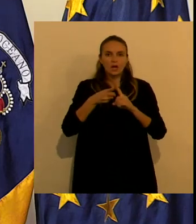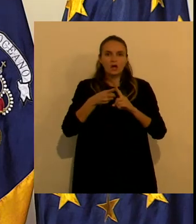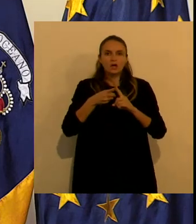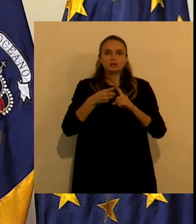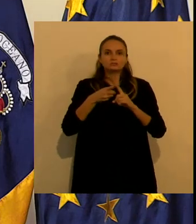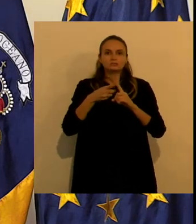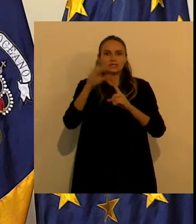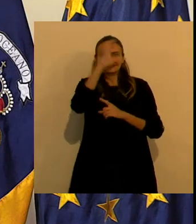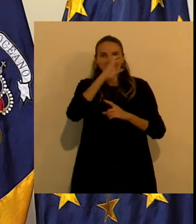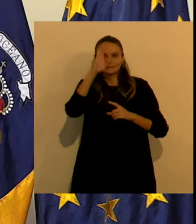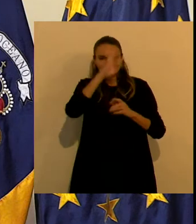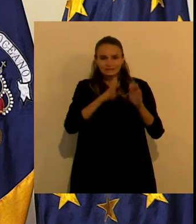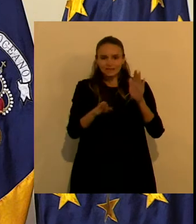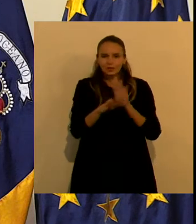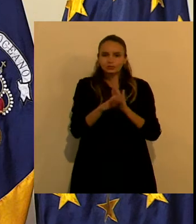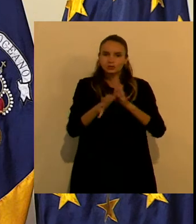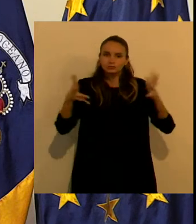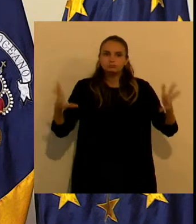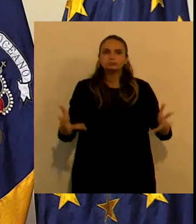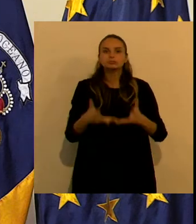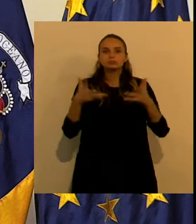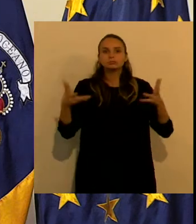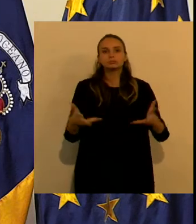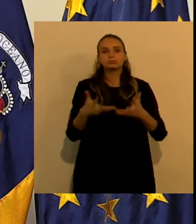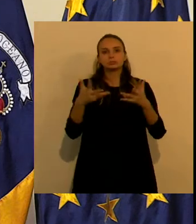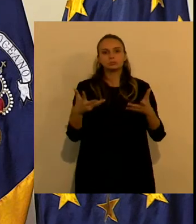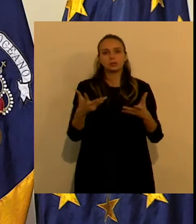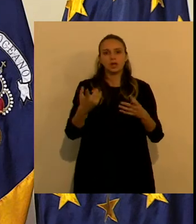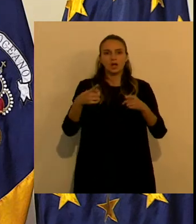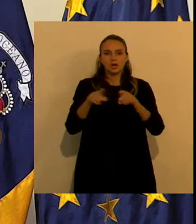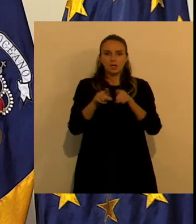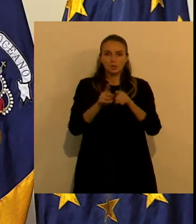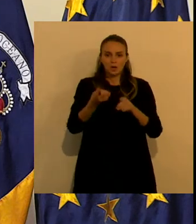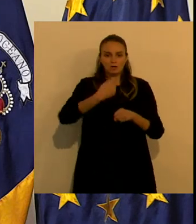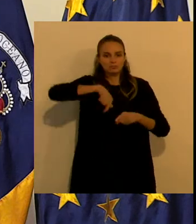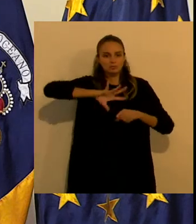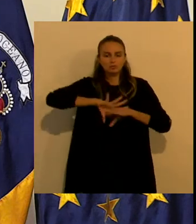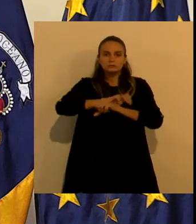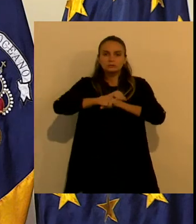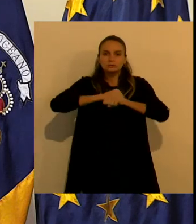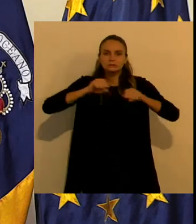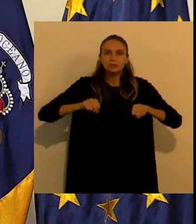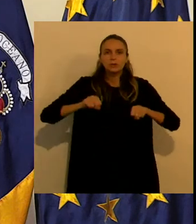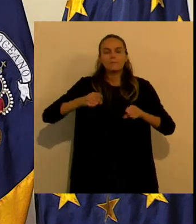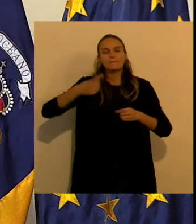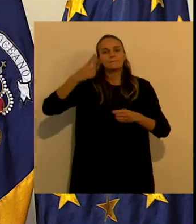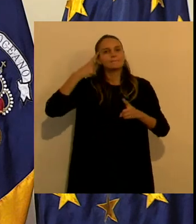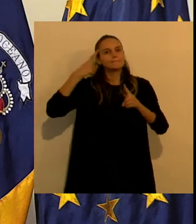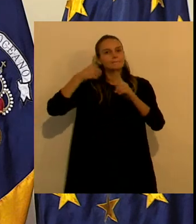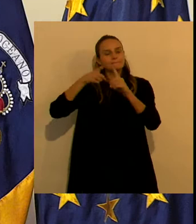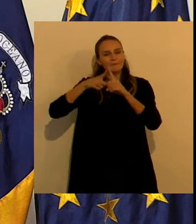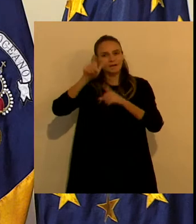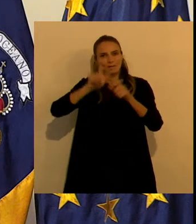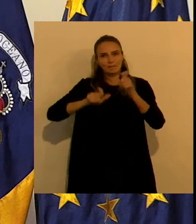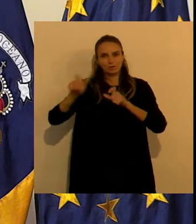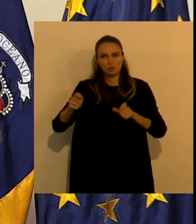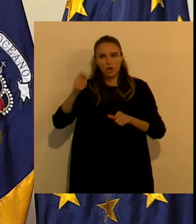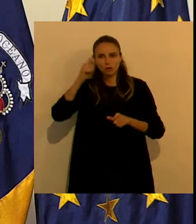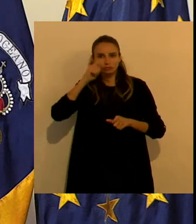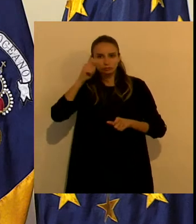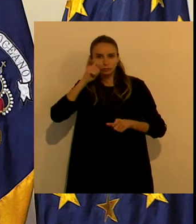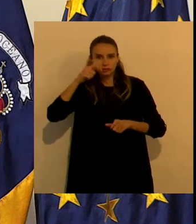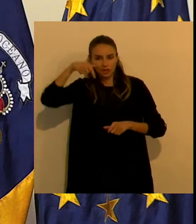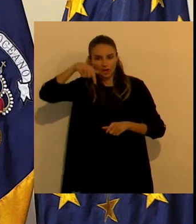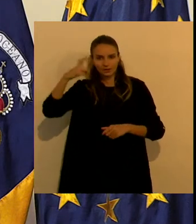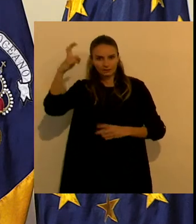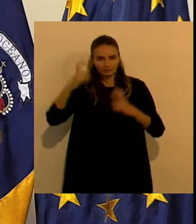ciencia en nuestra isla, así como consolidándonos como destino de astroturismo. Hoy es un día